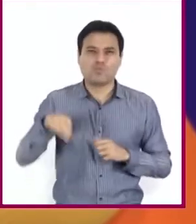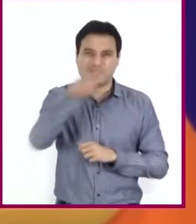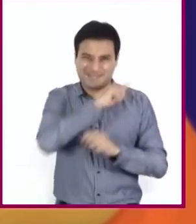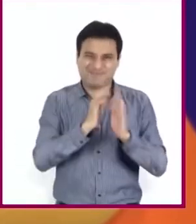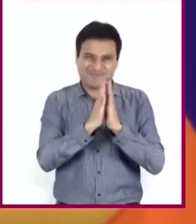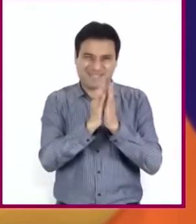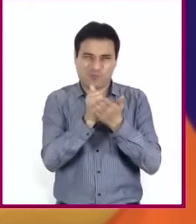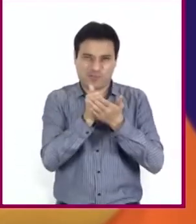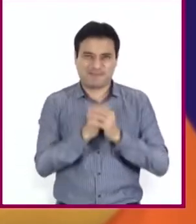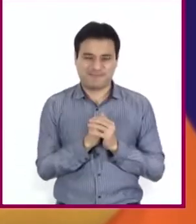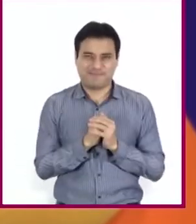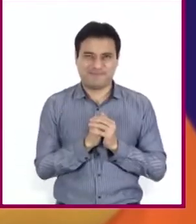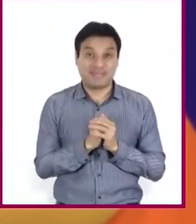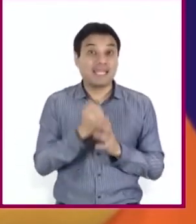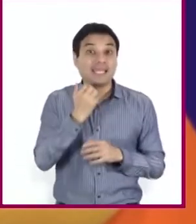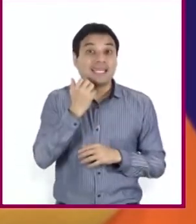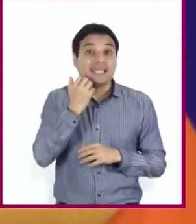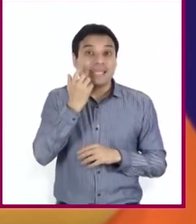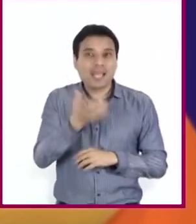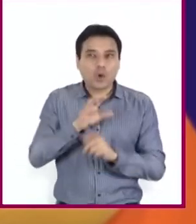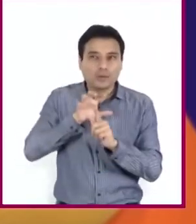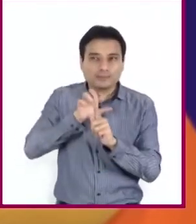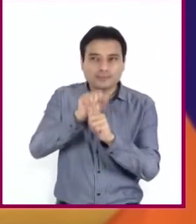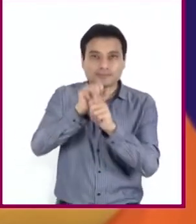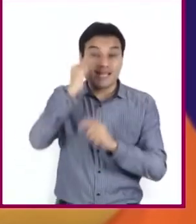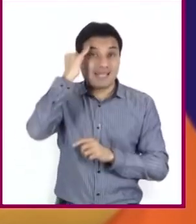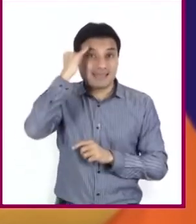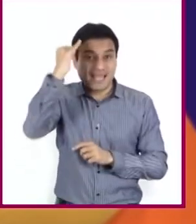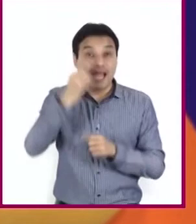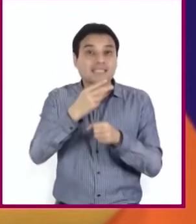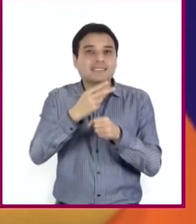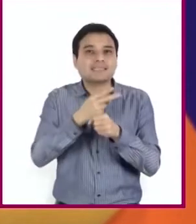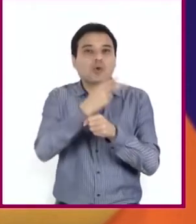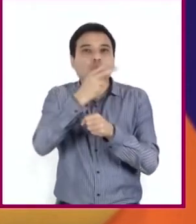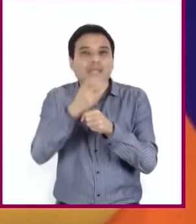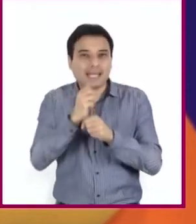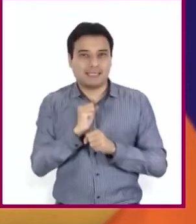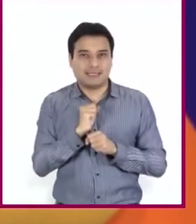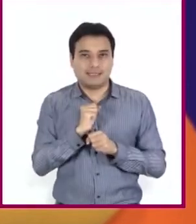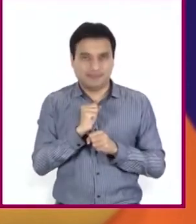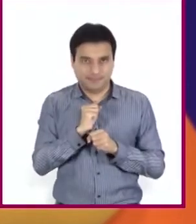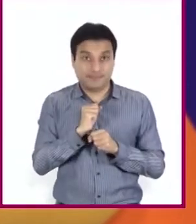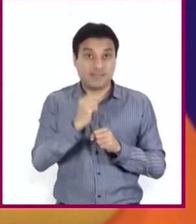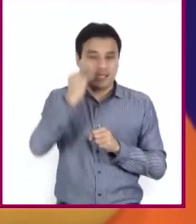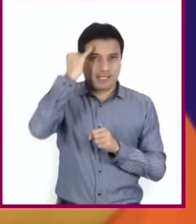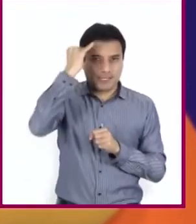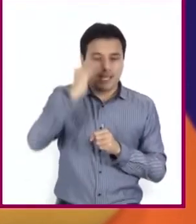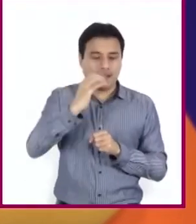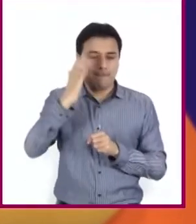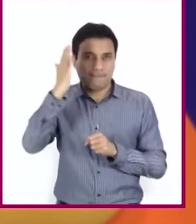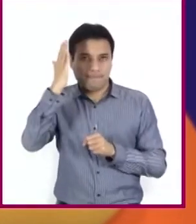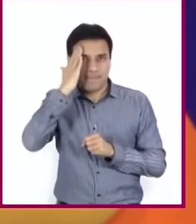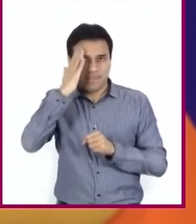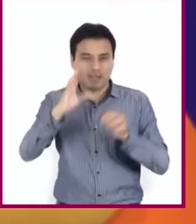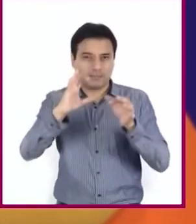en casa a identificar cuáles ideas secundarias complementan mejor a las ideas primarias